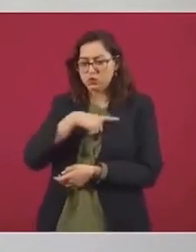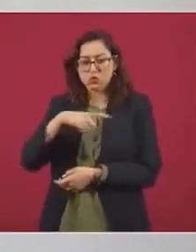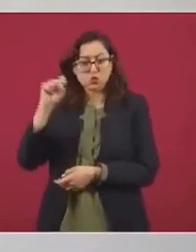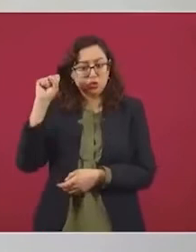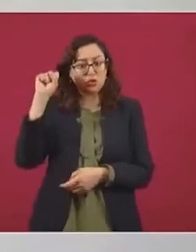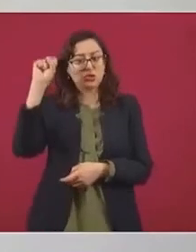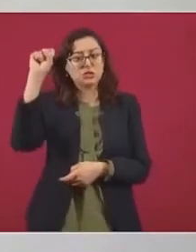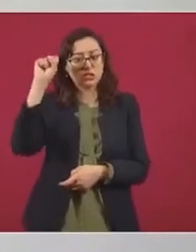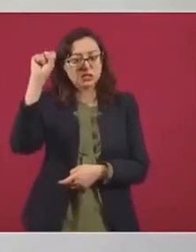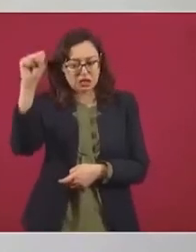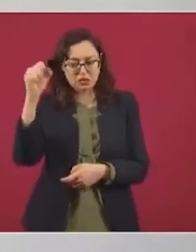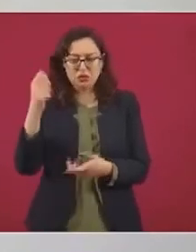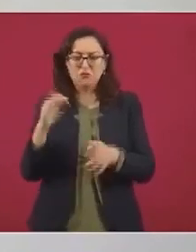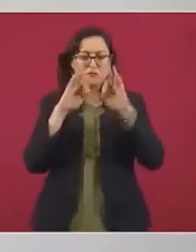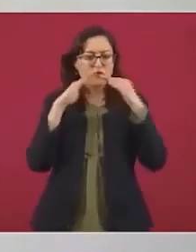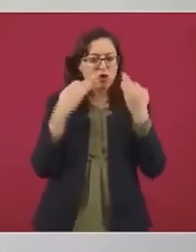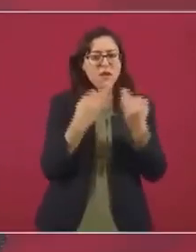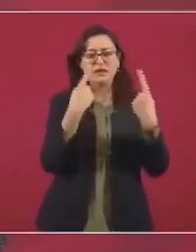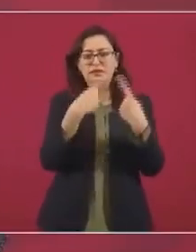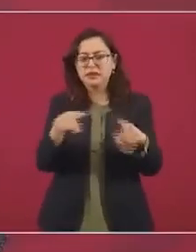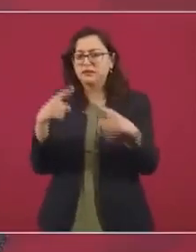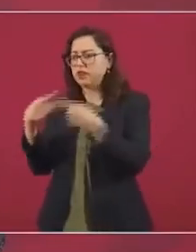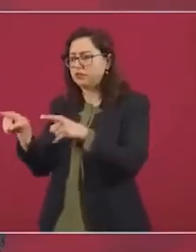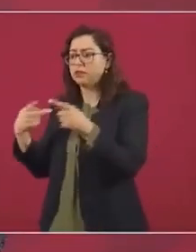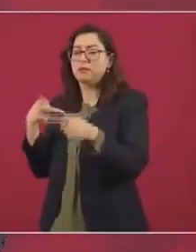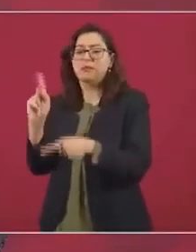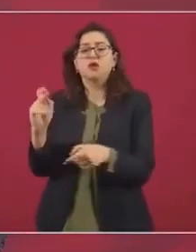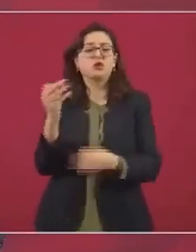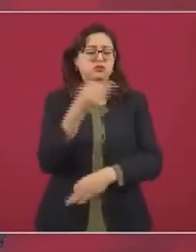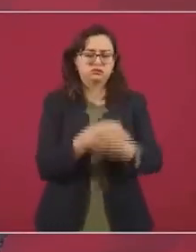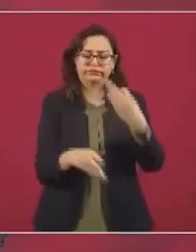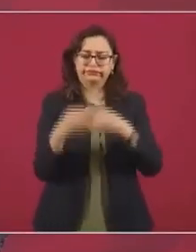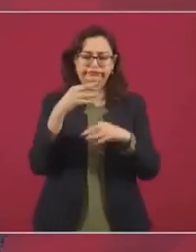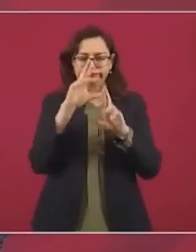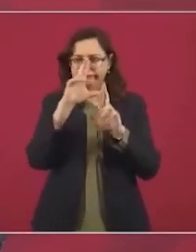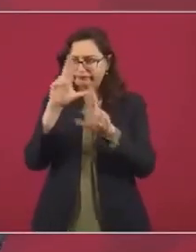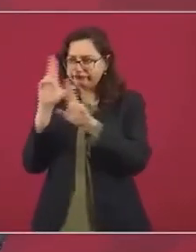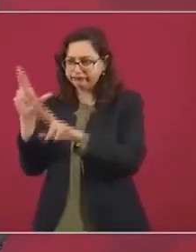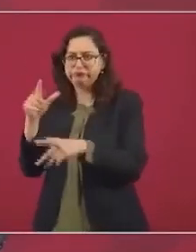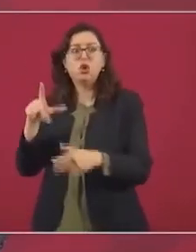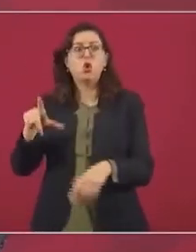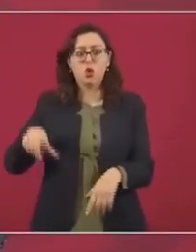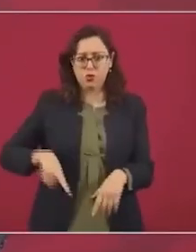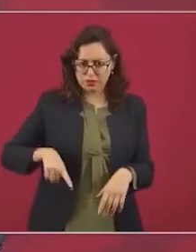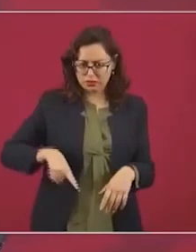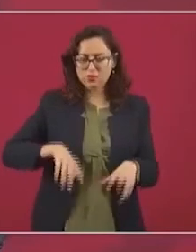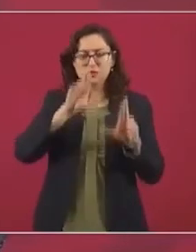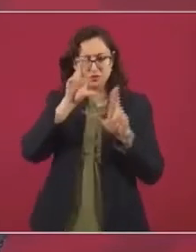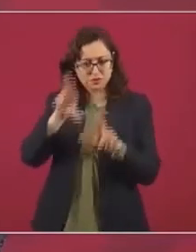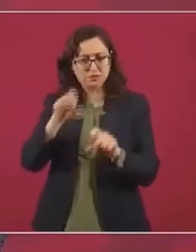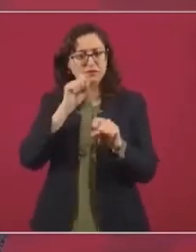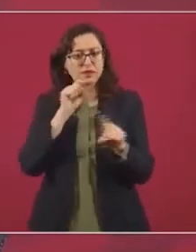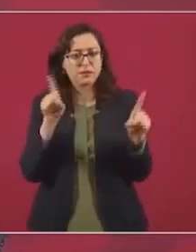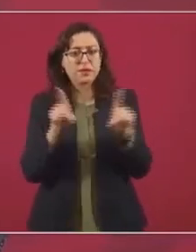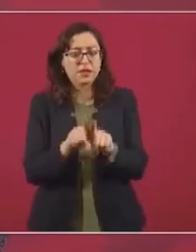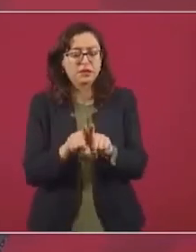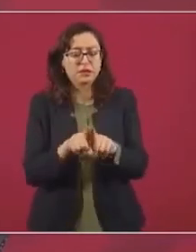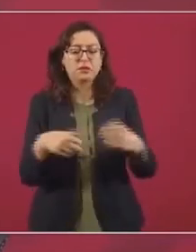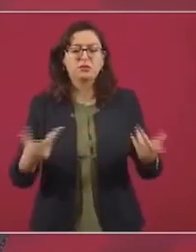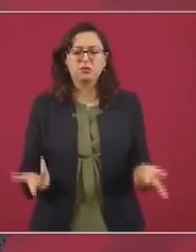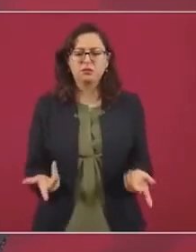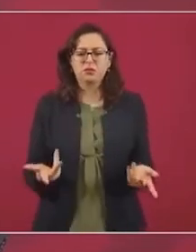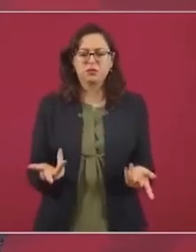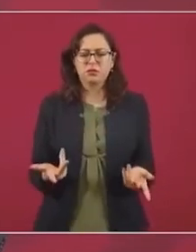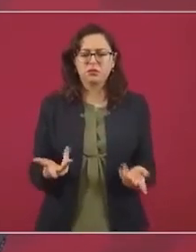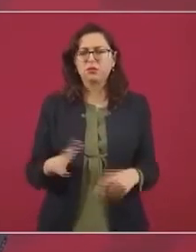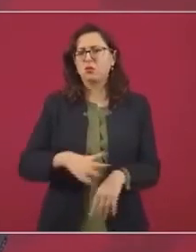todas son respetadas por todos nosotros, también por el gobierno. Por eso creo que no tiene